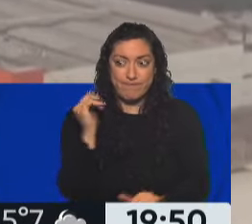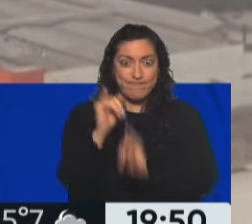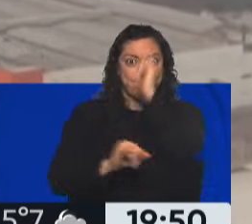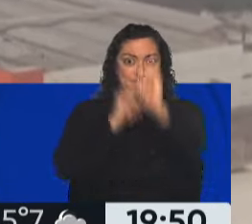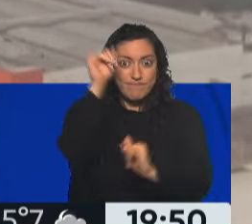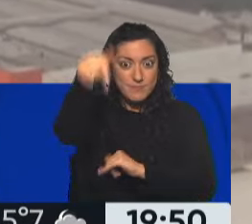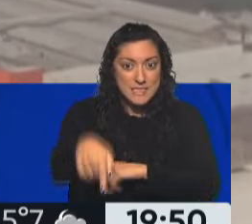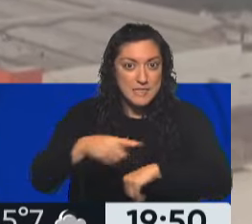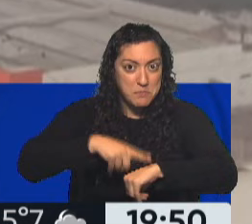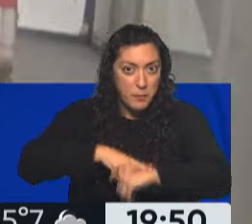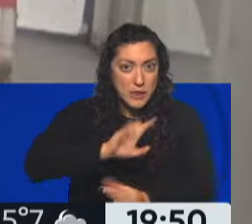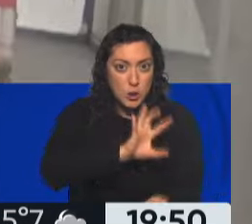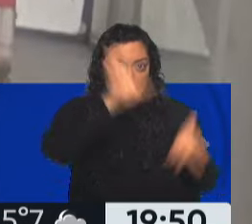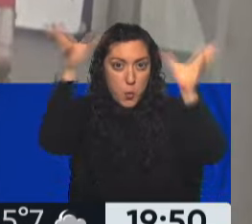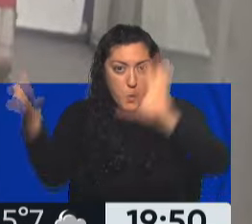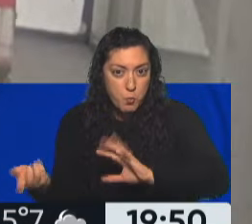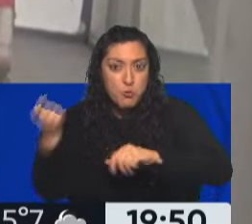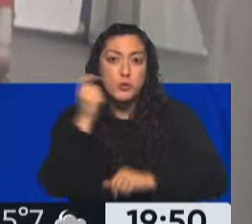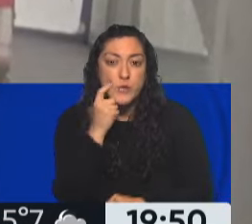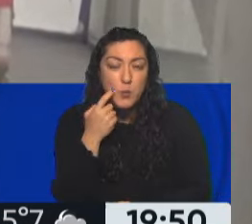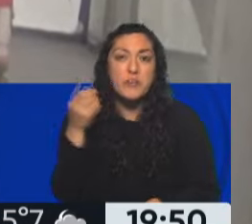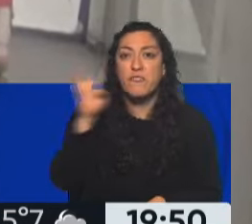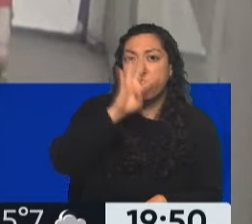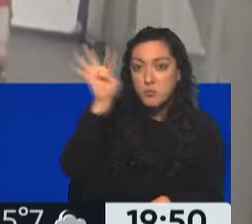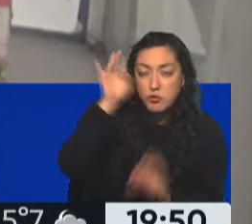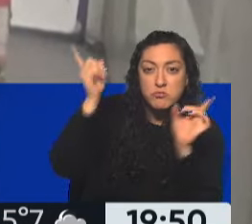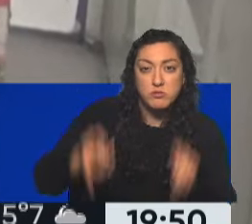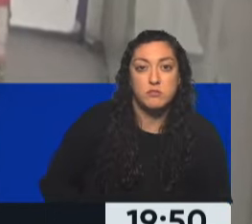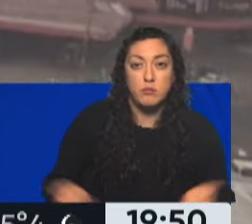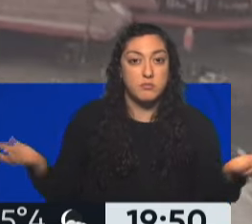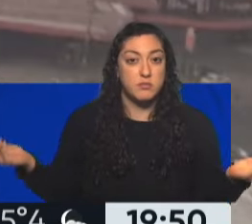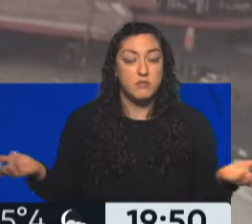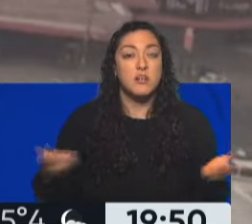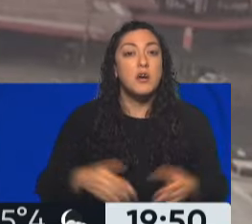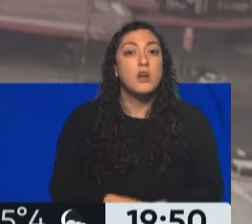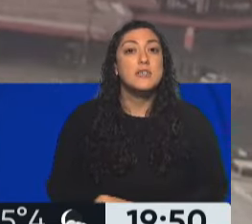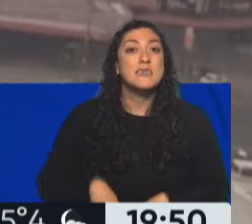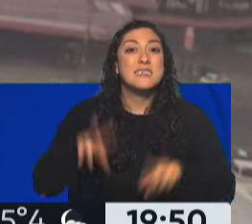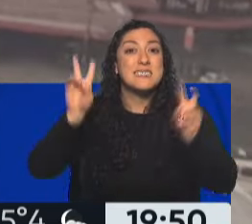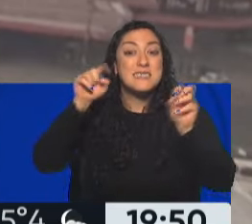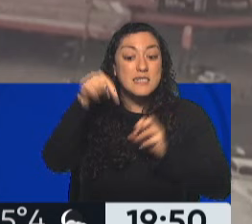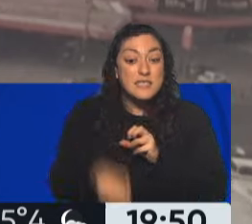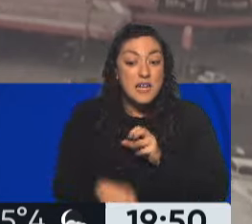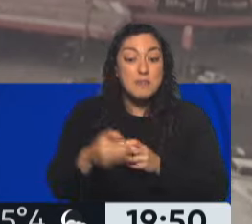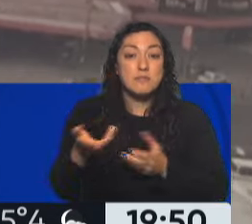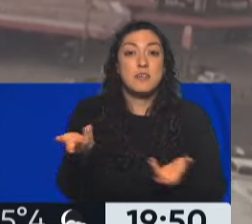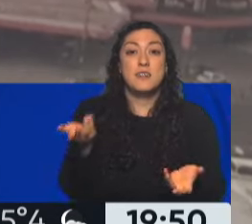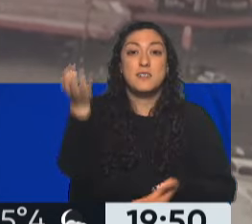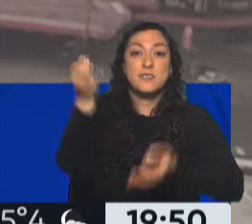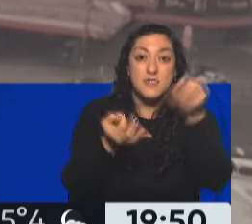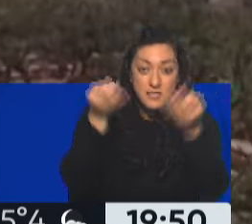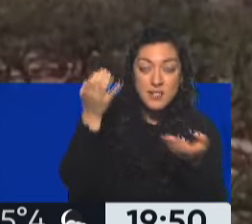este momento hay presencia de humo en San Luis y en Formosa. Pero sobre este tema hablamos y analizamos lo que está sucediendo